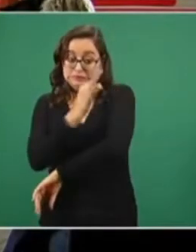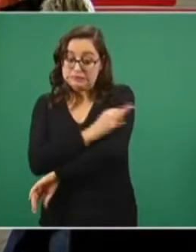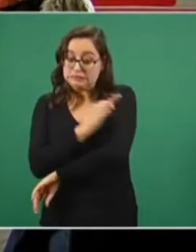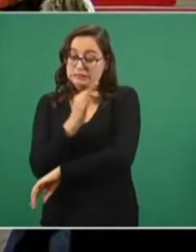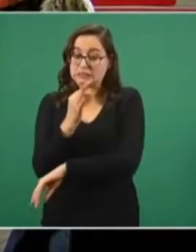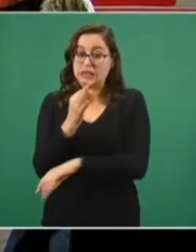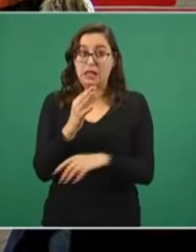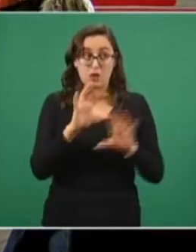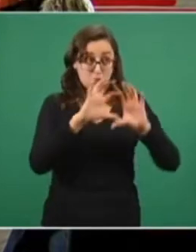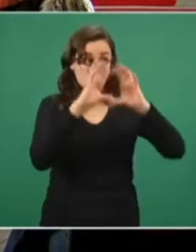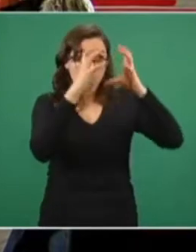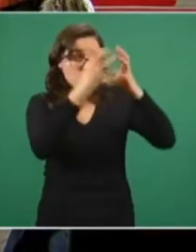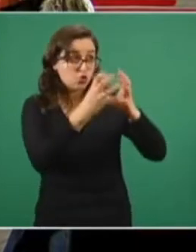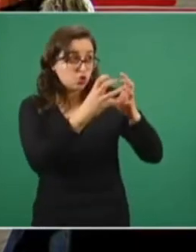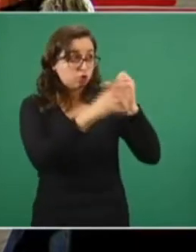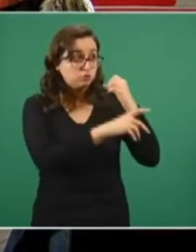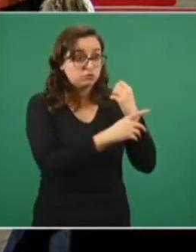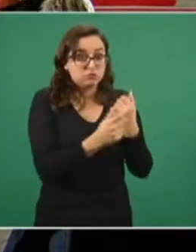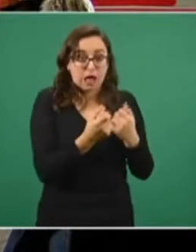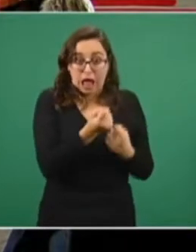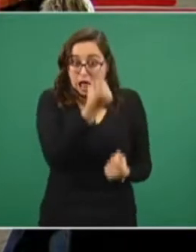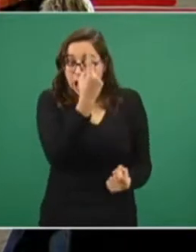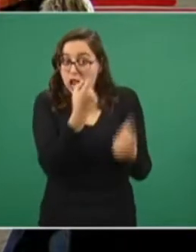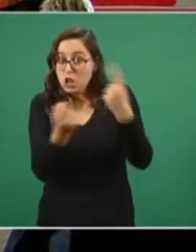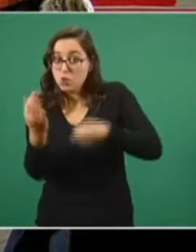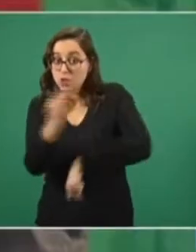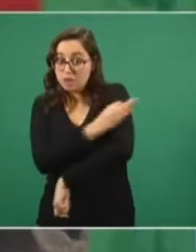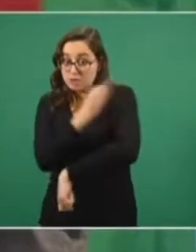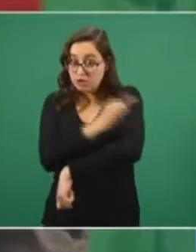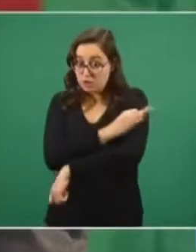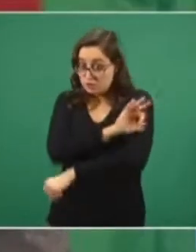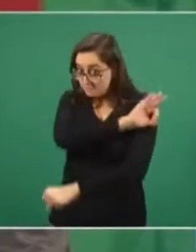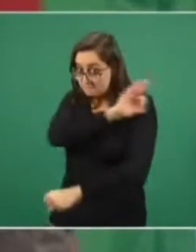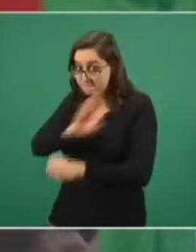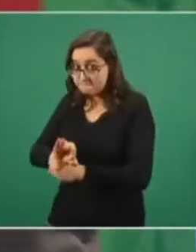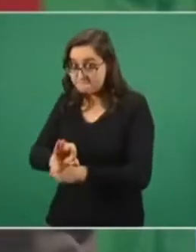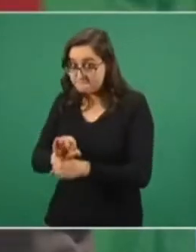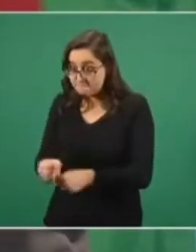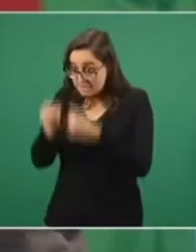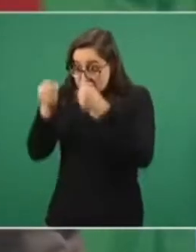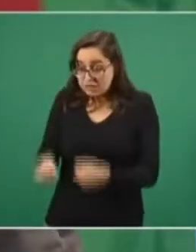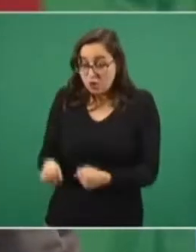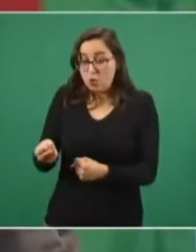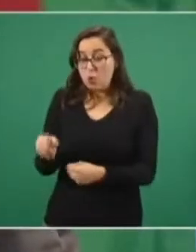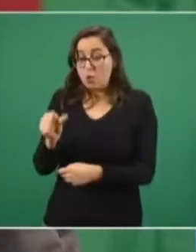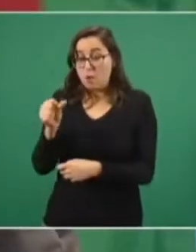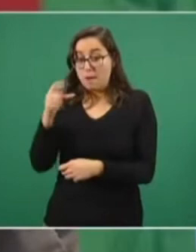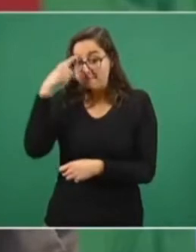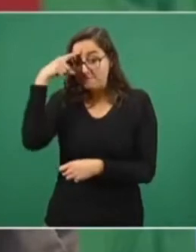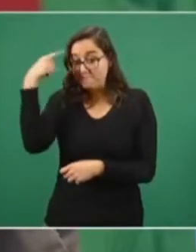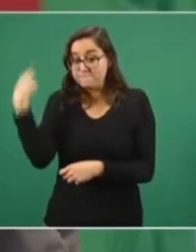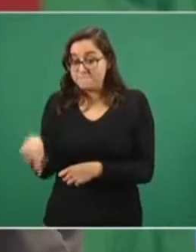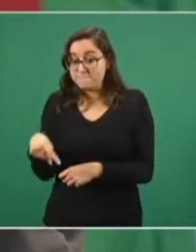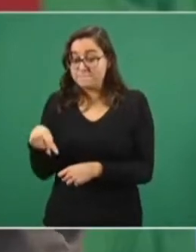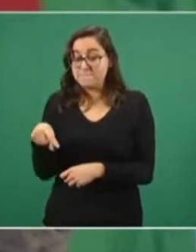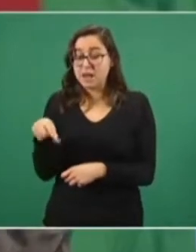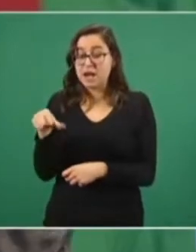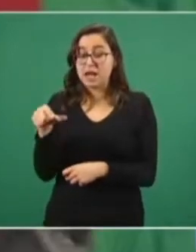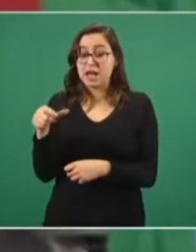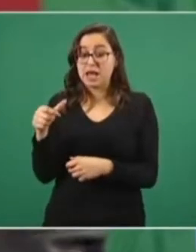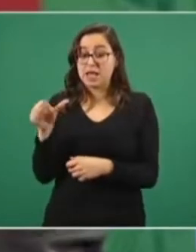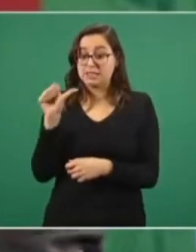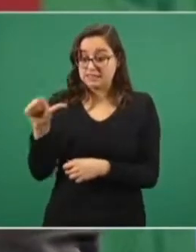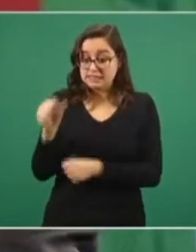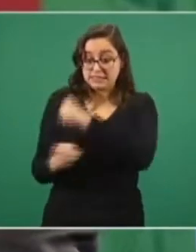científica en ninguna parte del mundo sobre la seguridad y eficacia de las vacunas hasta ahora existentes contra el SARS-CoV-2